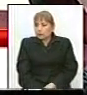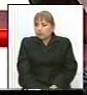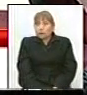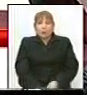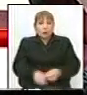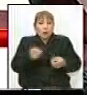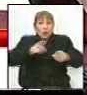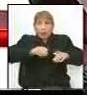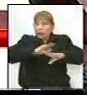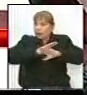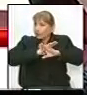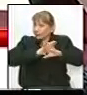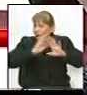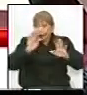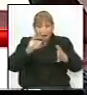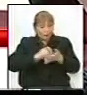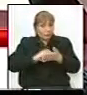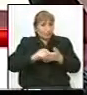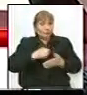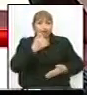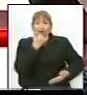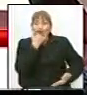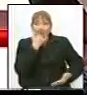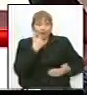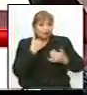y constatada una irregularidad,